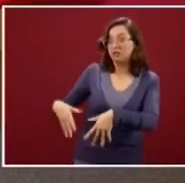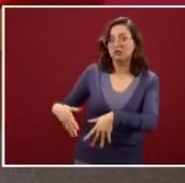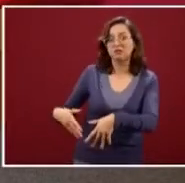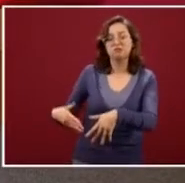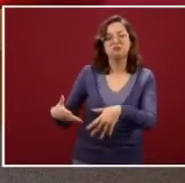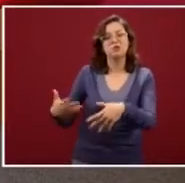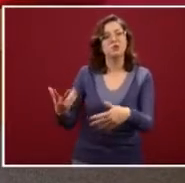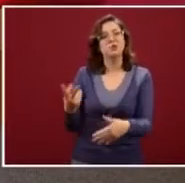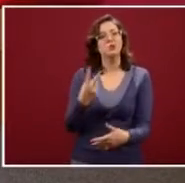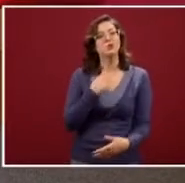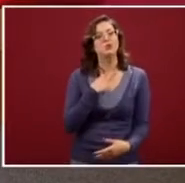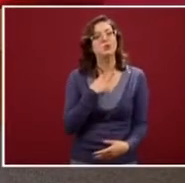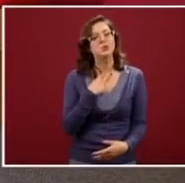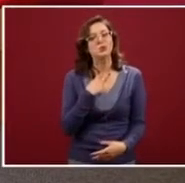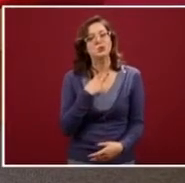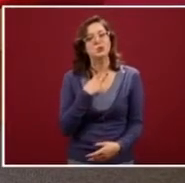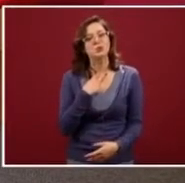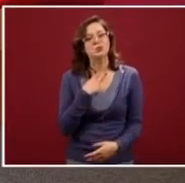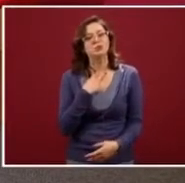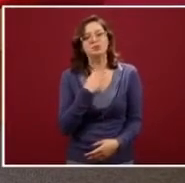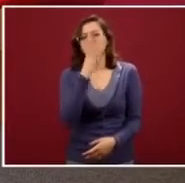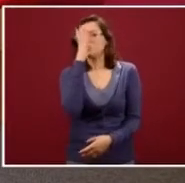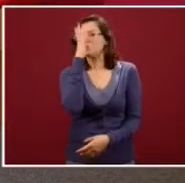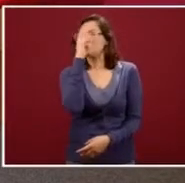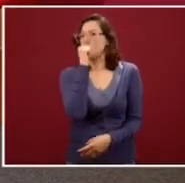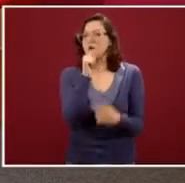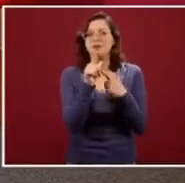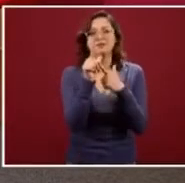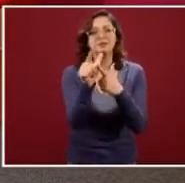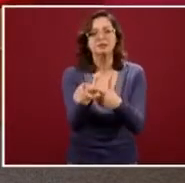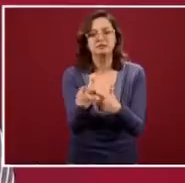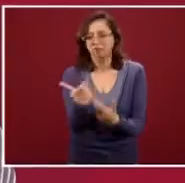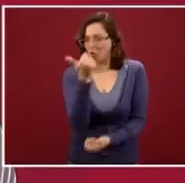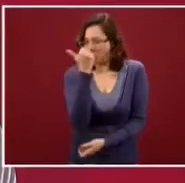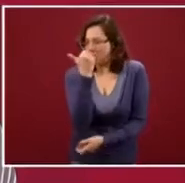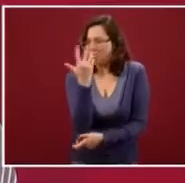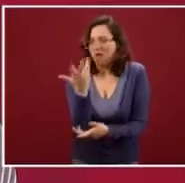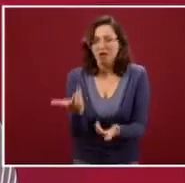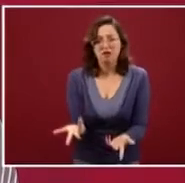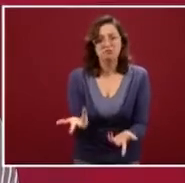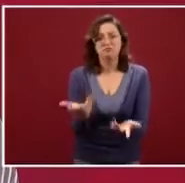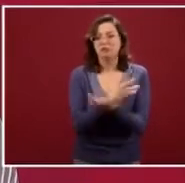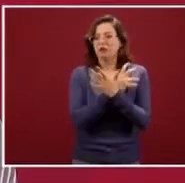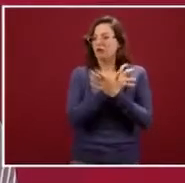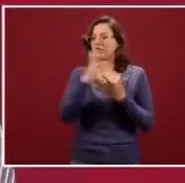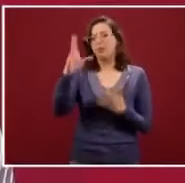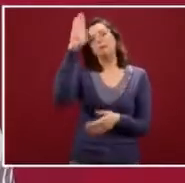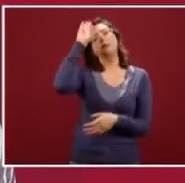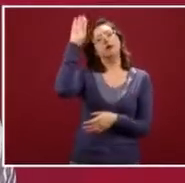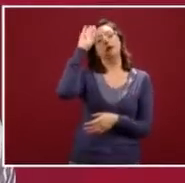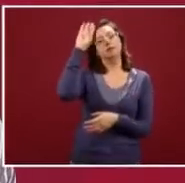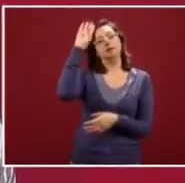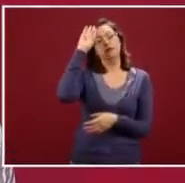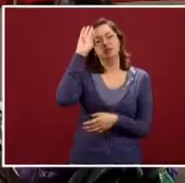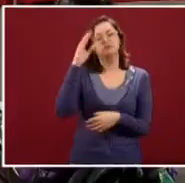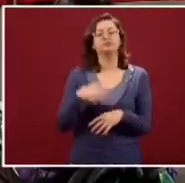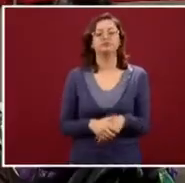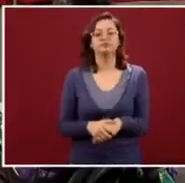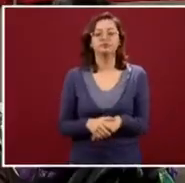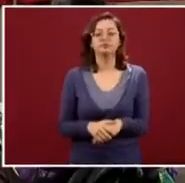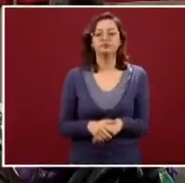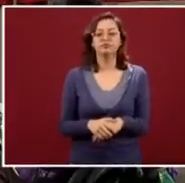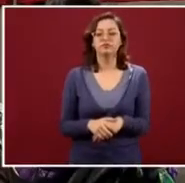de falta de capacidad de sustentación si tomamos medidas que sean extraordinariamente extremas. Y por